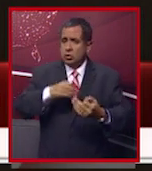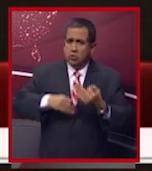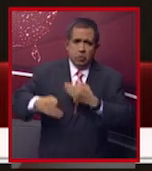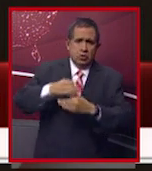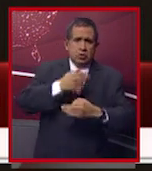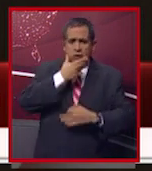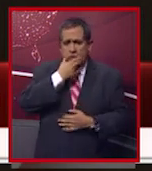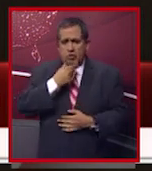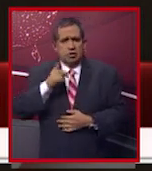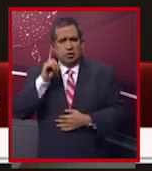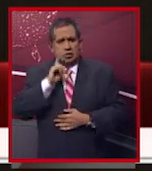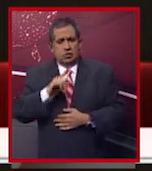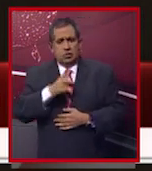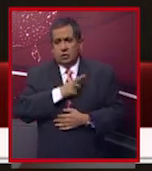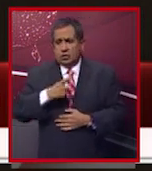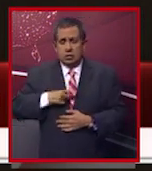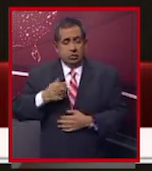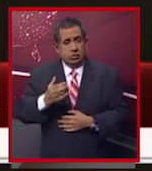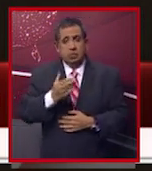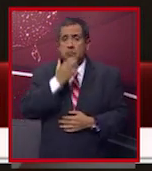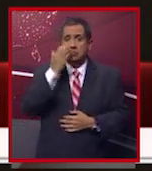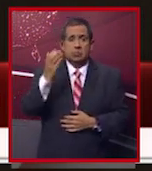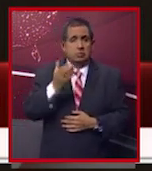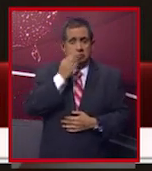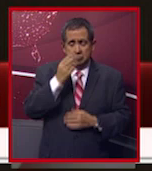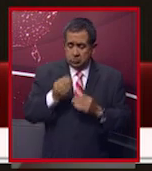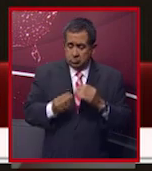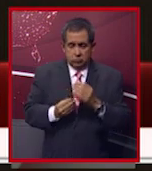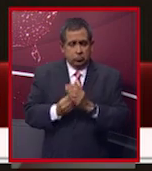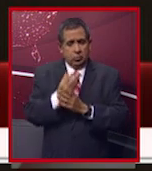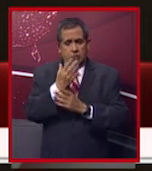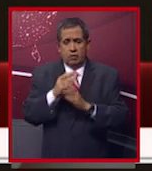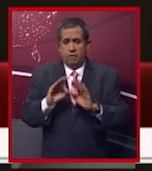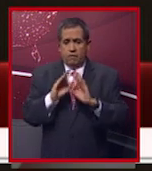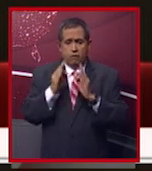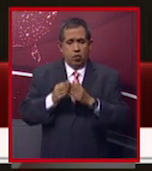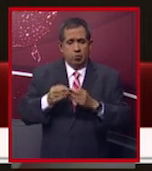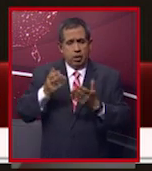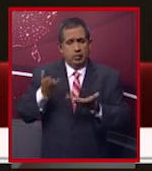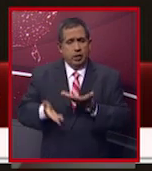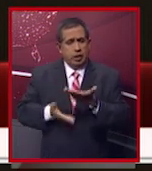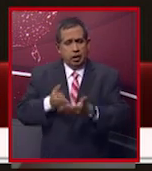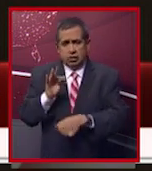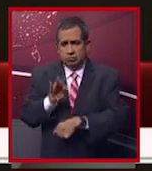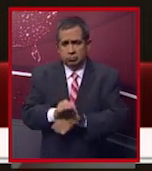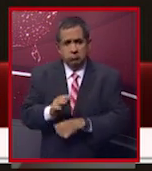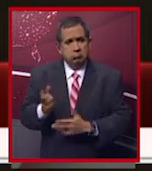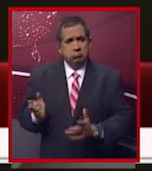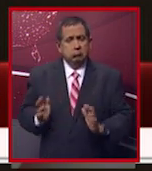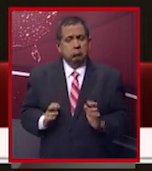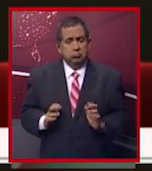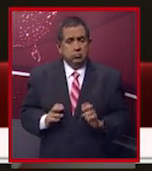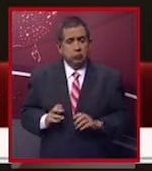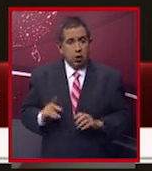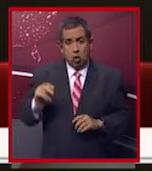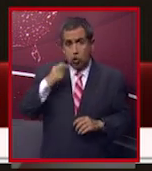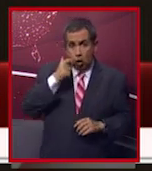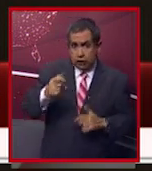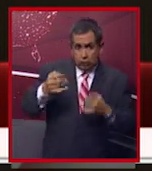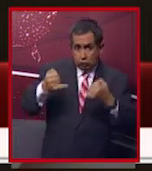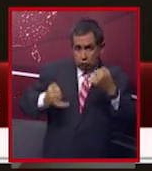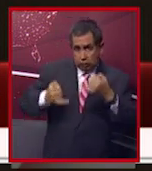y todos tendrán que acostumbrarse al nuevo estilo de servir al pueblo. Si no quieren ser